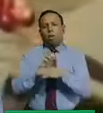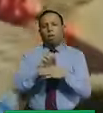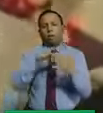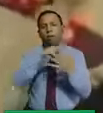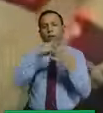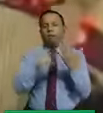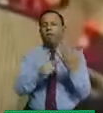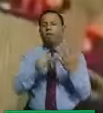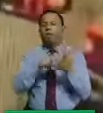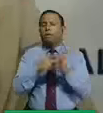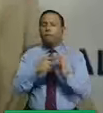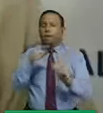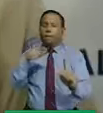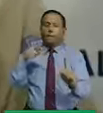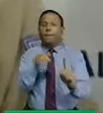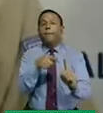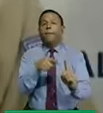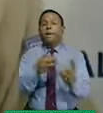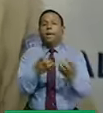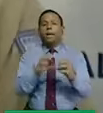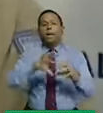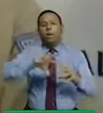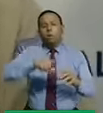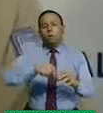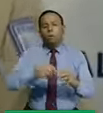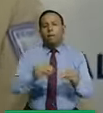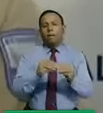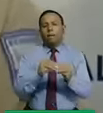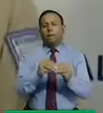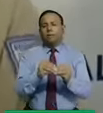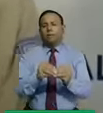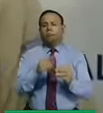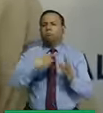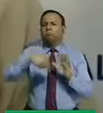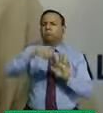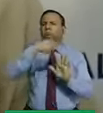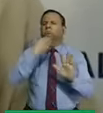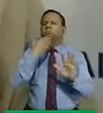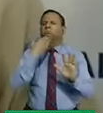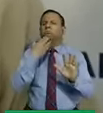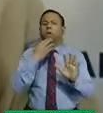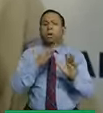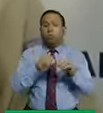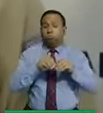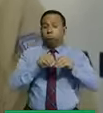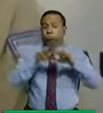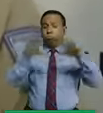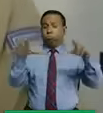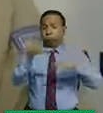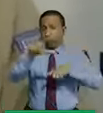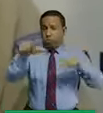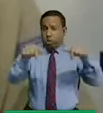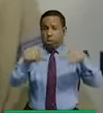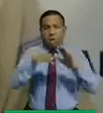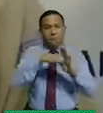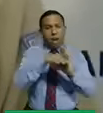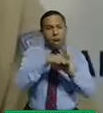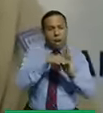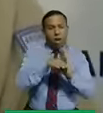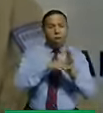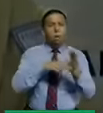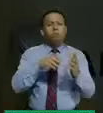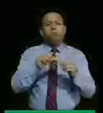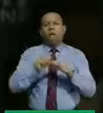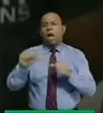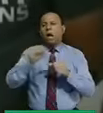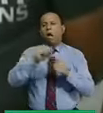blanco identificado. La modalidad de esta organización era movilizarse por los diferentes sectores, específicamente los bancos alejados de acá